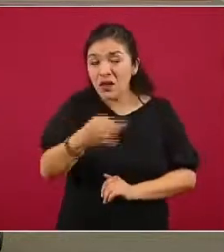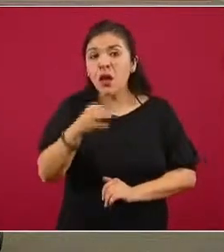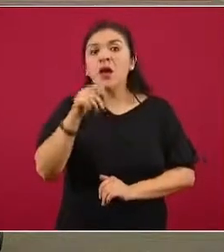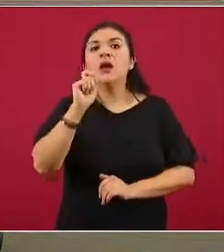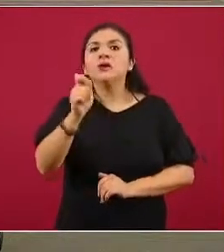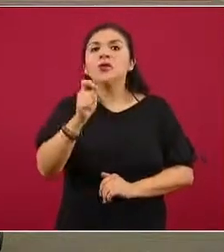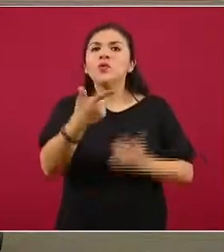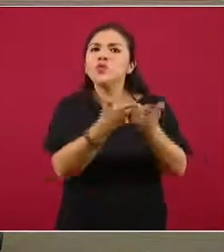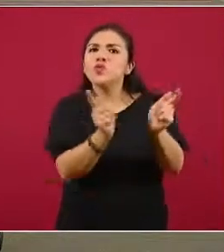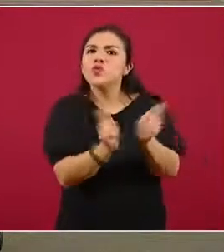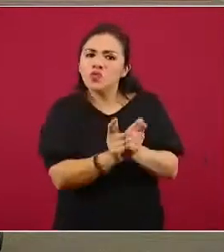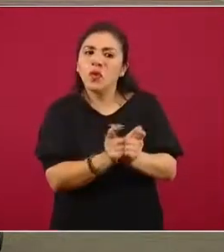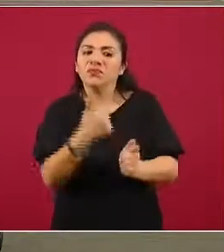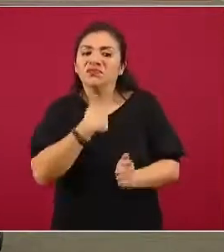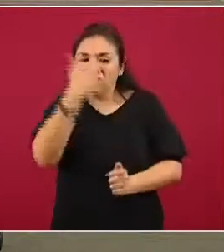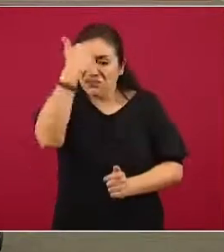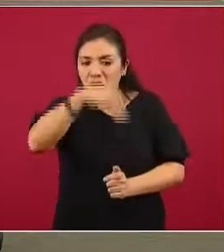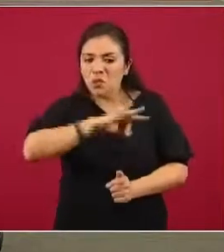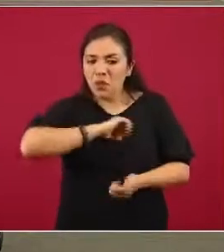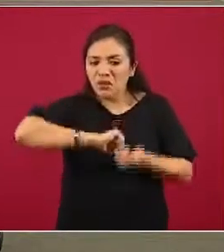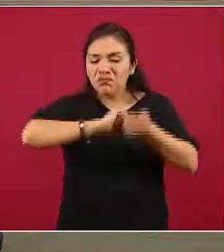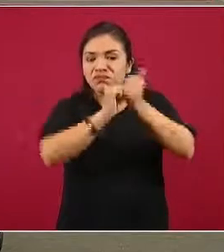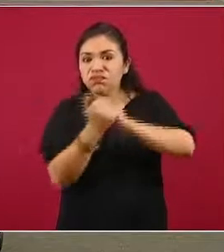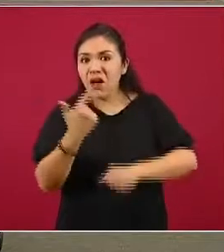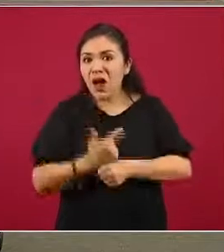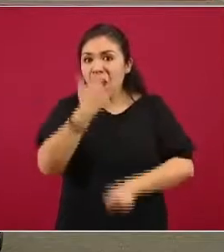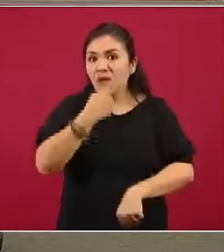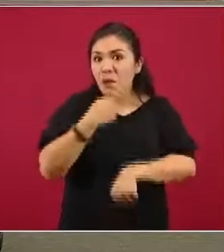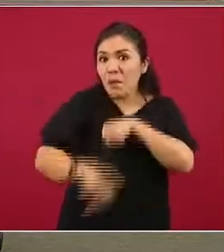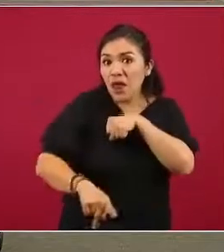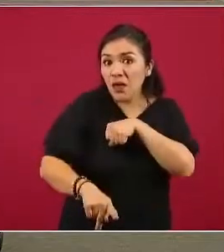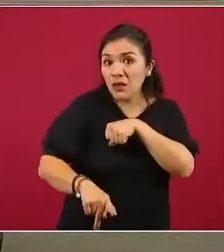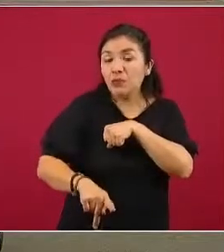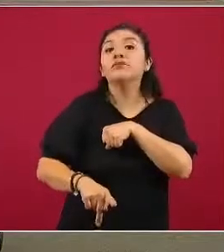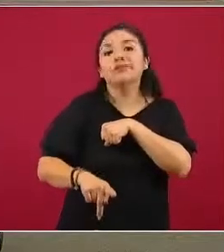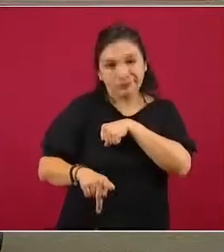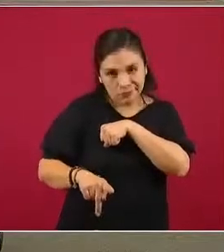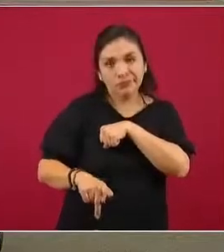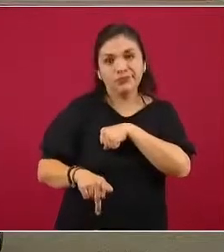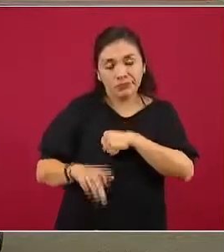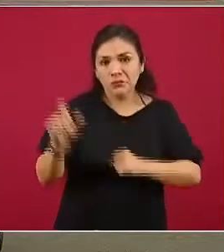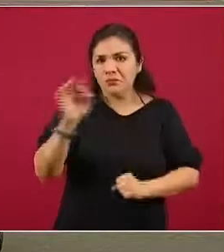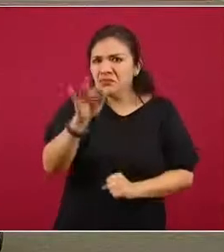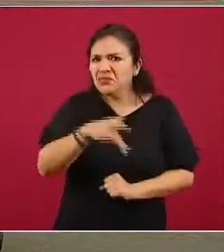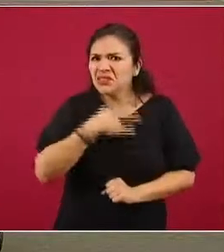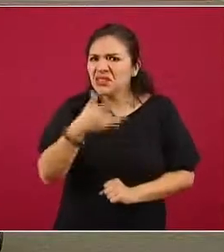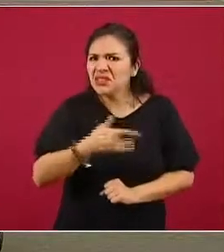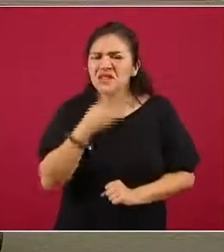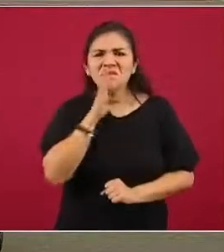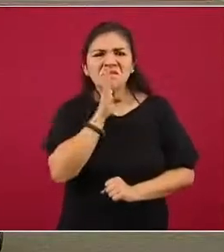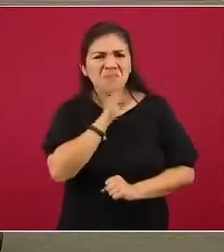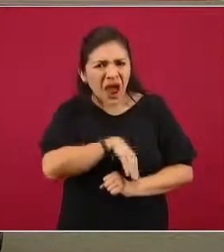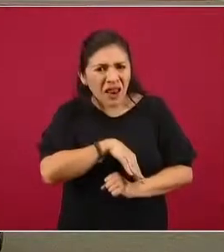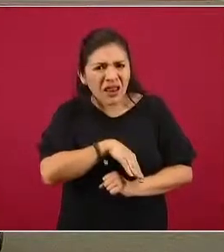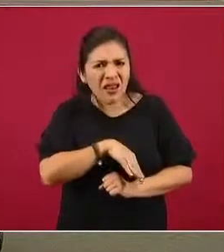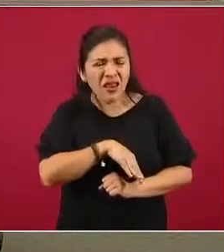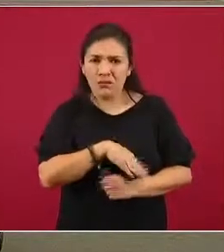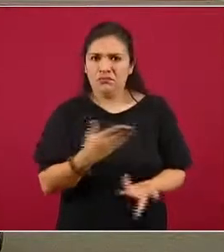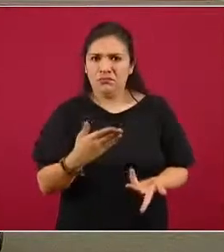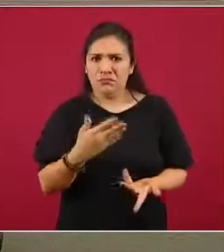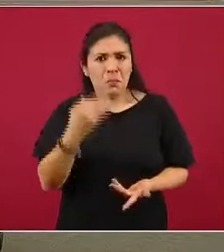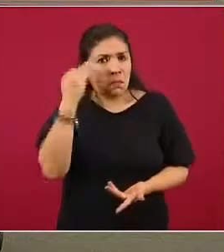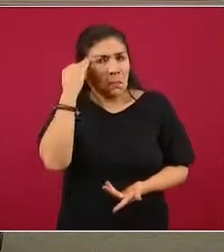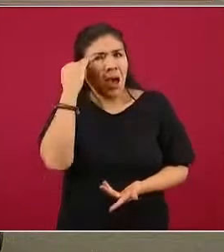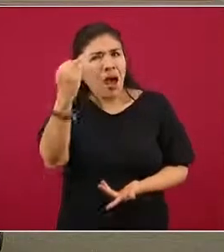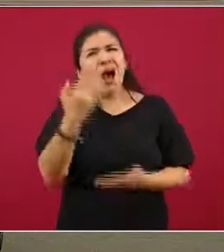grupos vulnerables con riesgo de complicación ante la pandemia, ¿no? Si te sientes mal, no debes de dejar